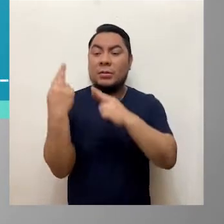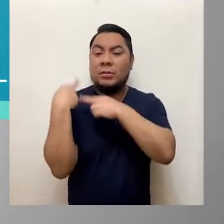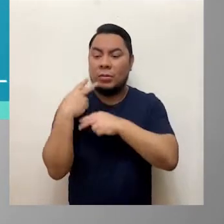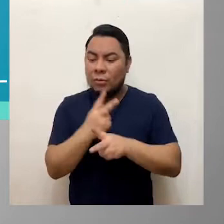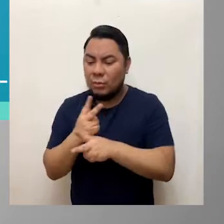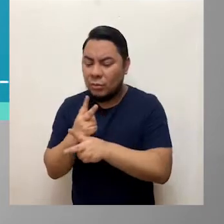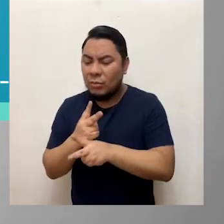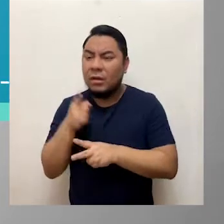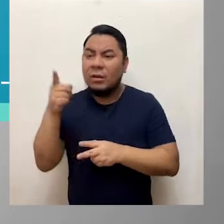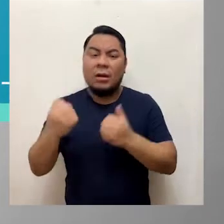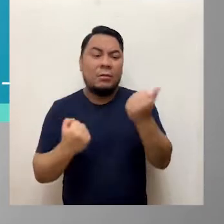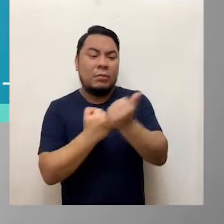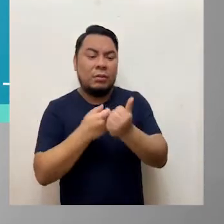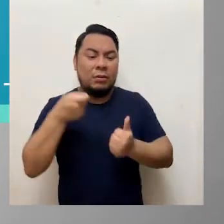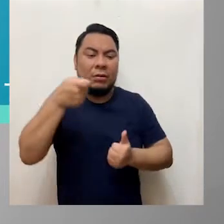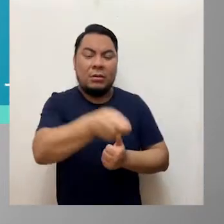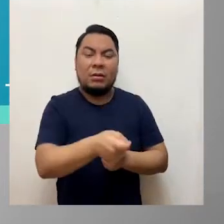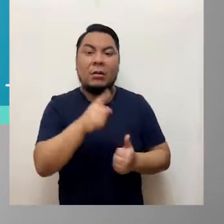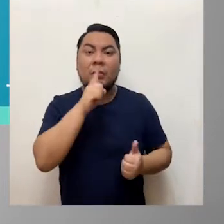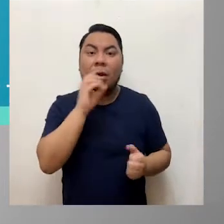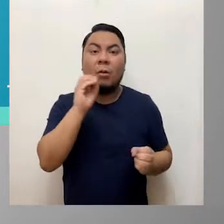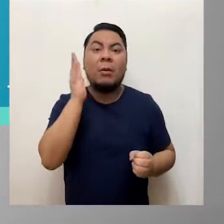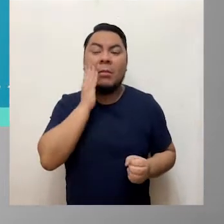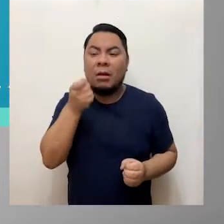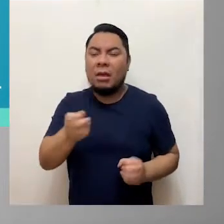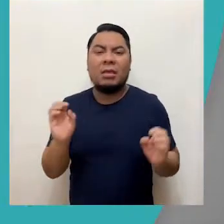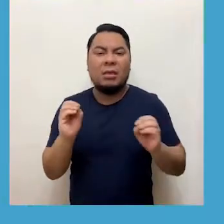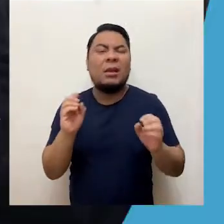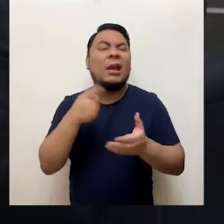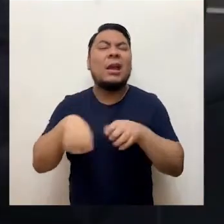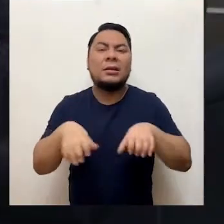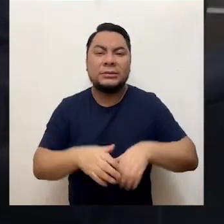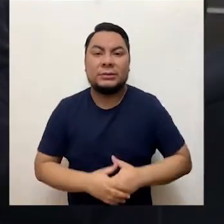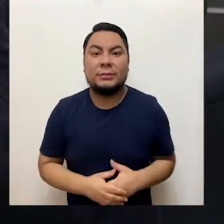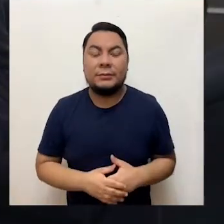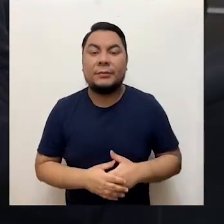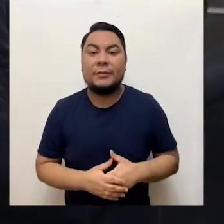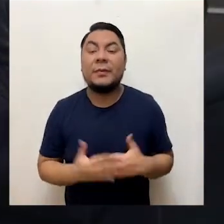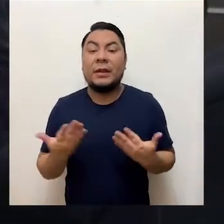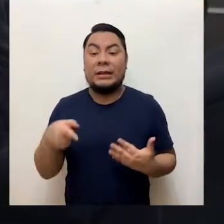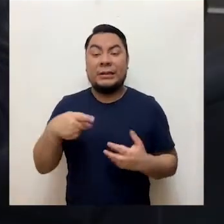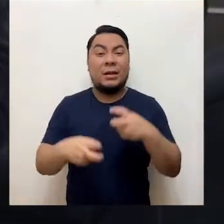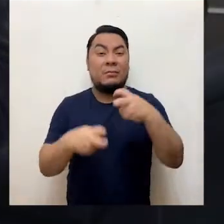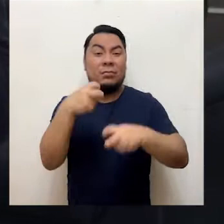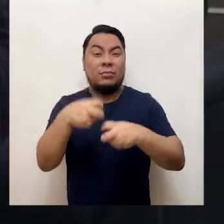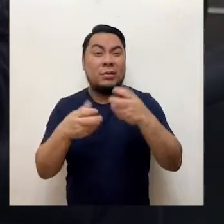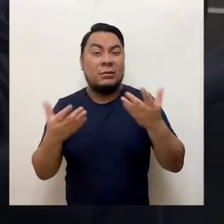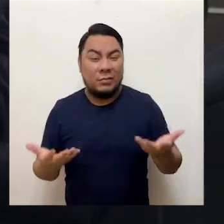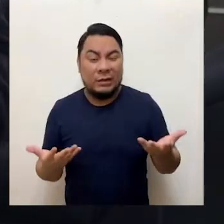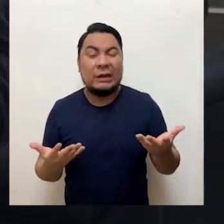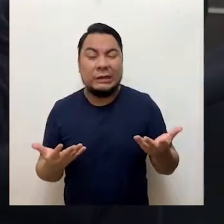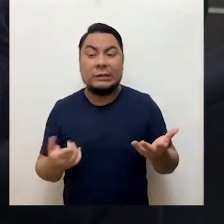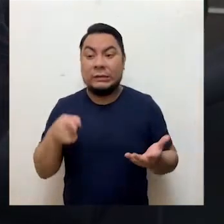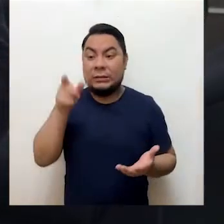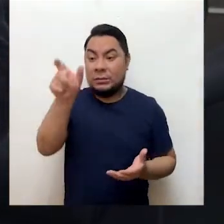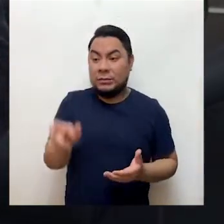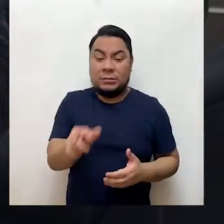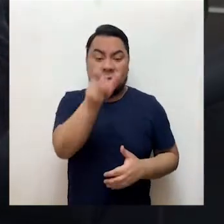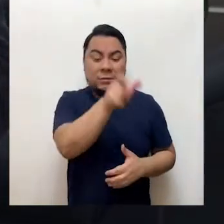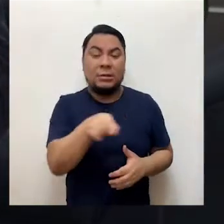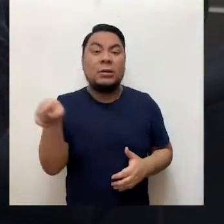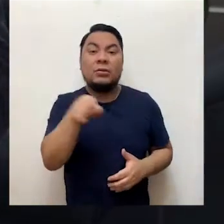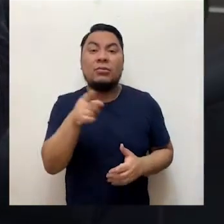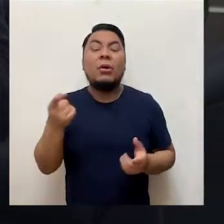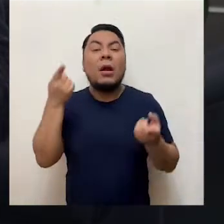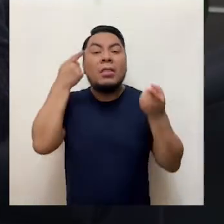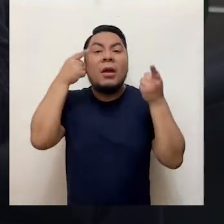su cuidado y no cuenta con el apoyo económico del otro progenitor? Ante dicha circunstancia, las partes pueden avenirse